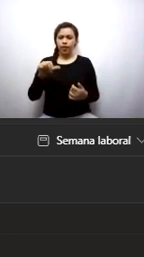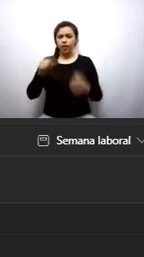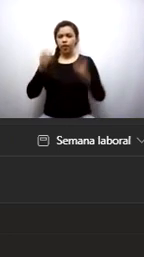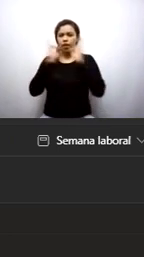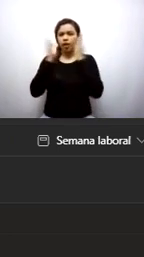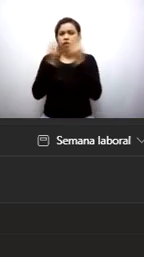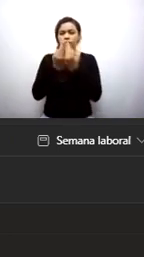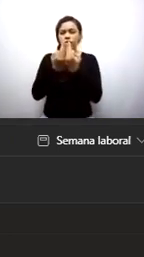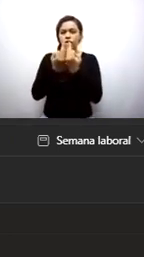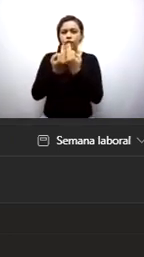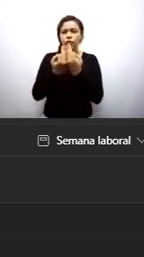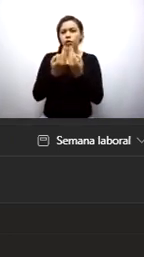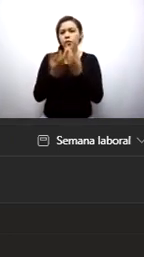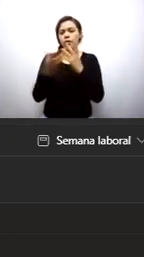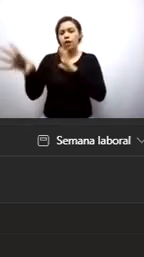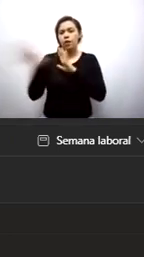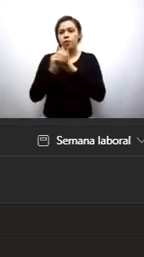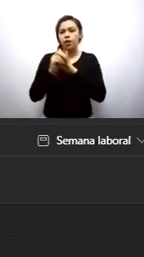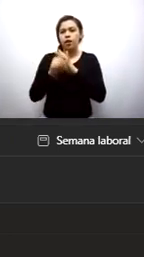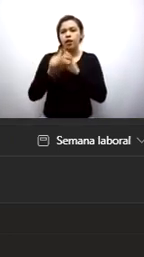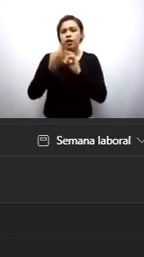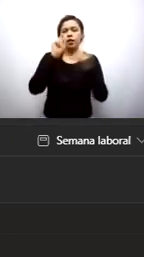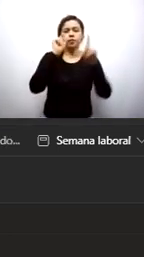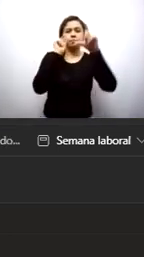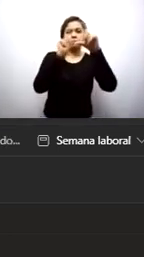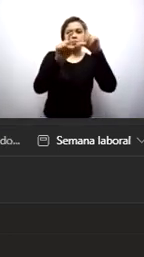abriendo totalmente el cuadro de la reunión.